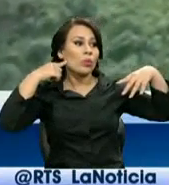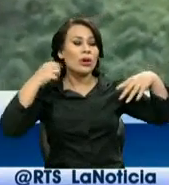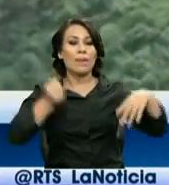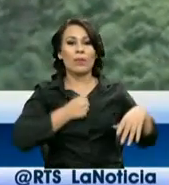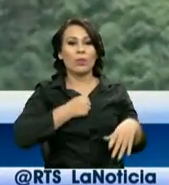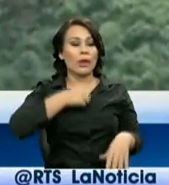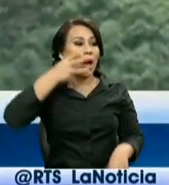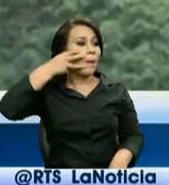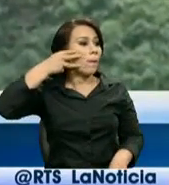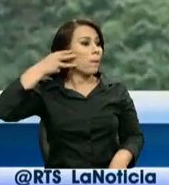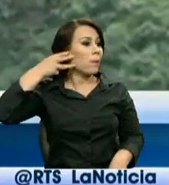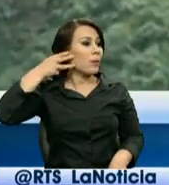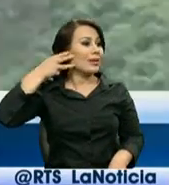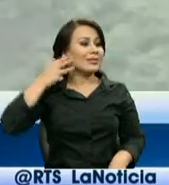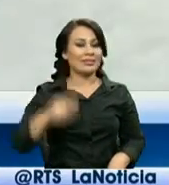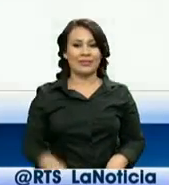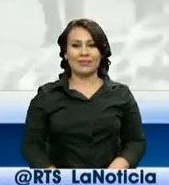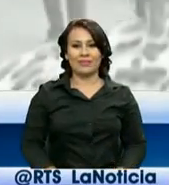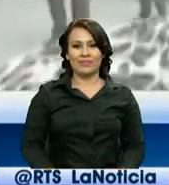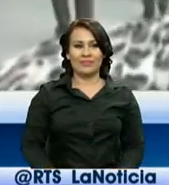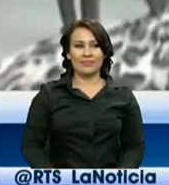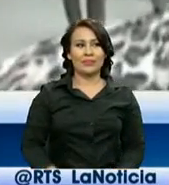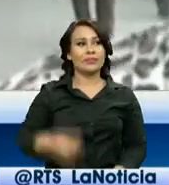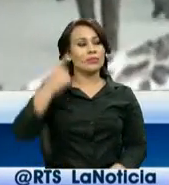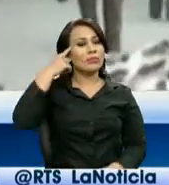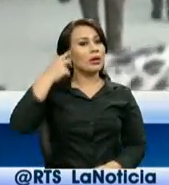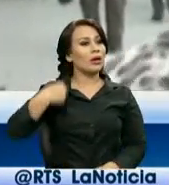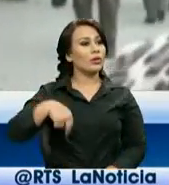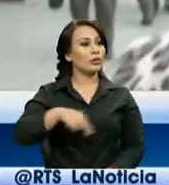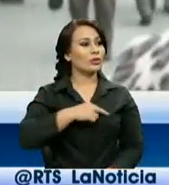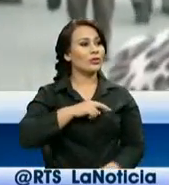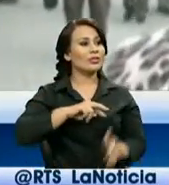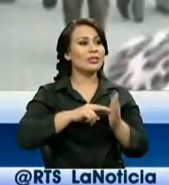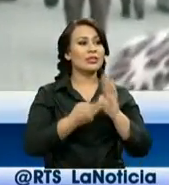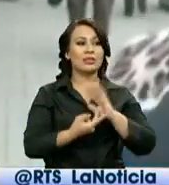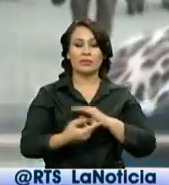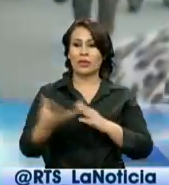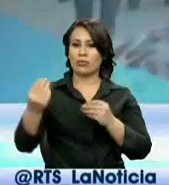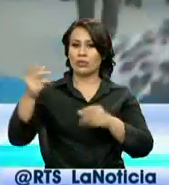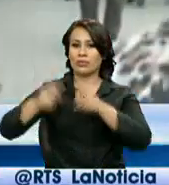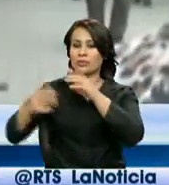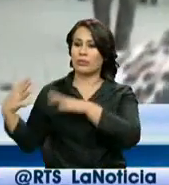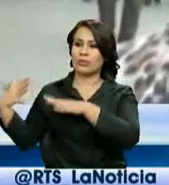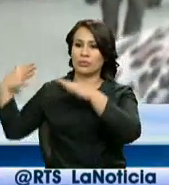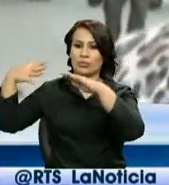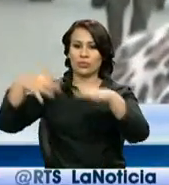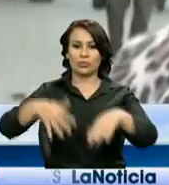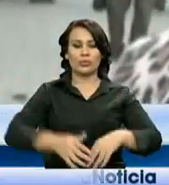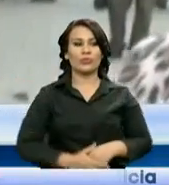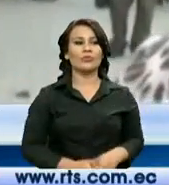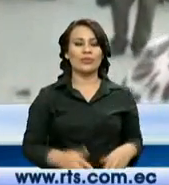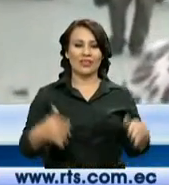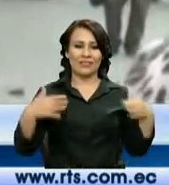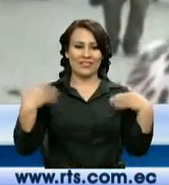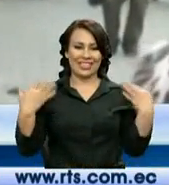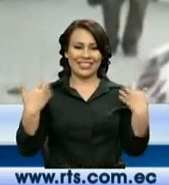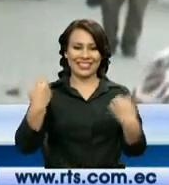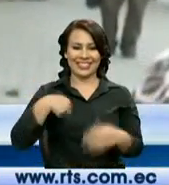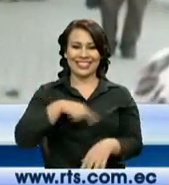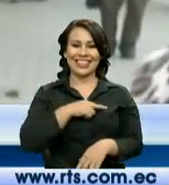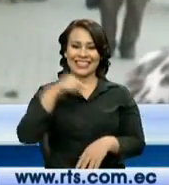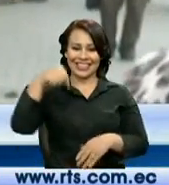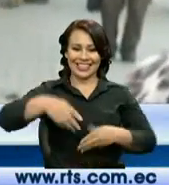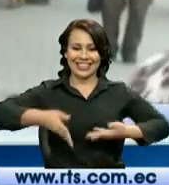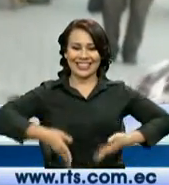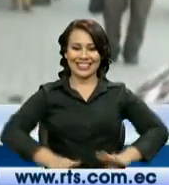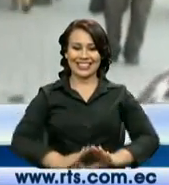amazónicas cada vez que da la hora. Para nosotros significa el turismo en potencia, que somos orgullosamente zamoranos y que nos representa